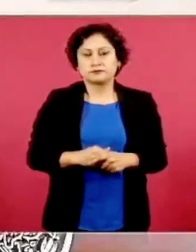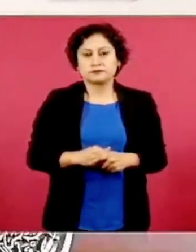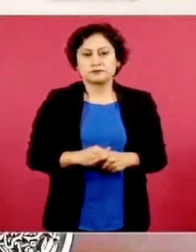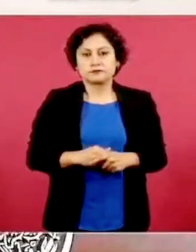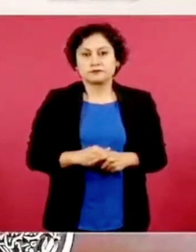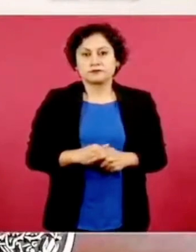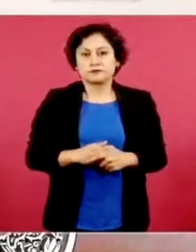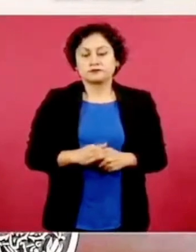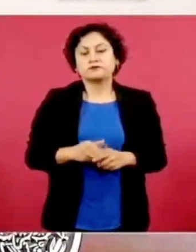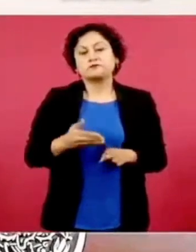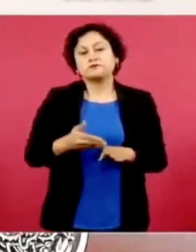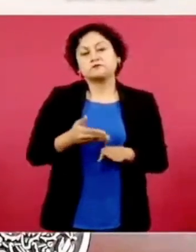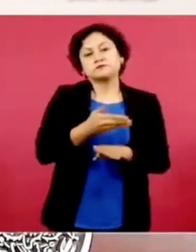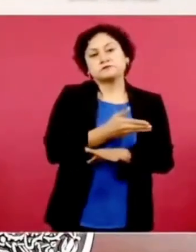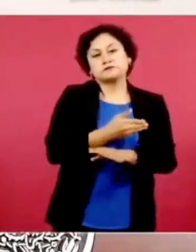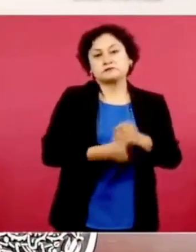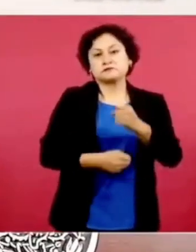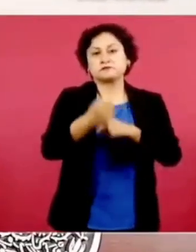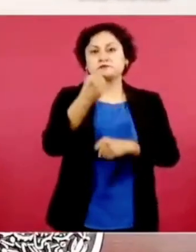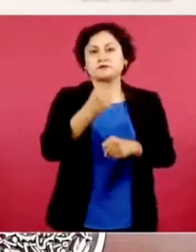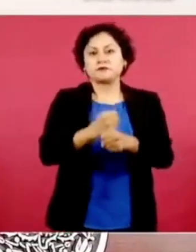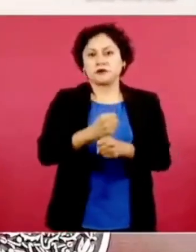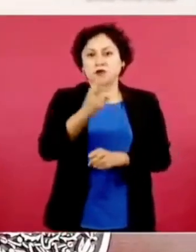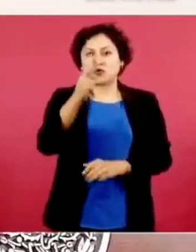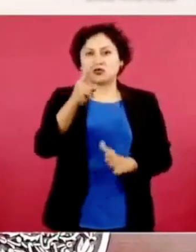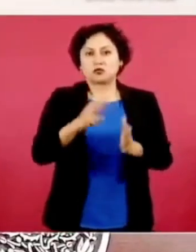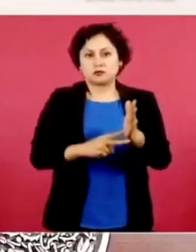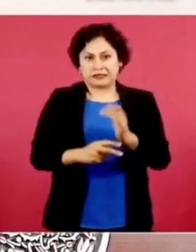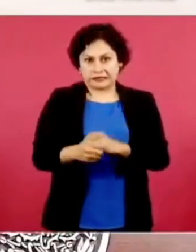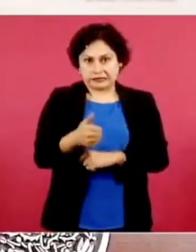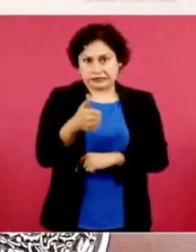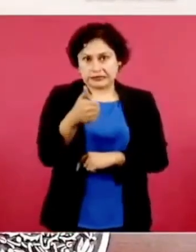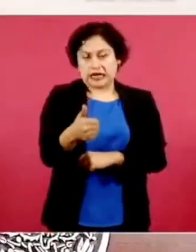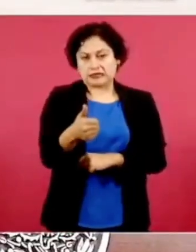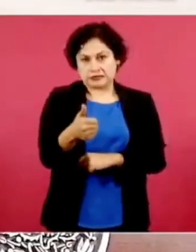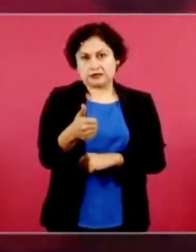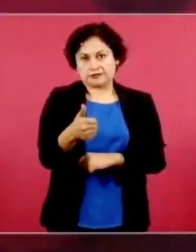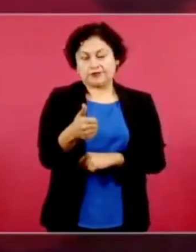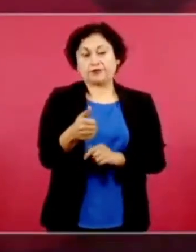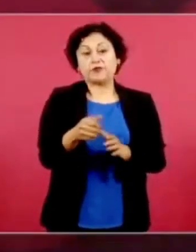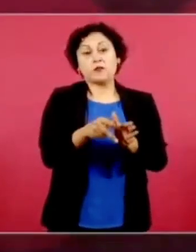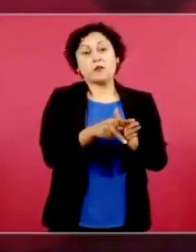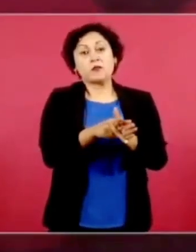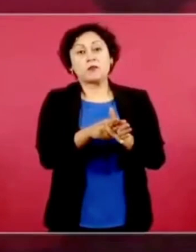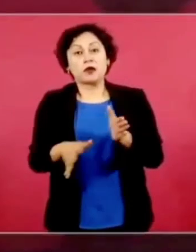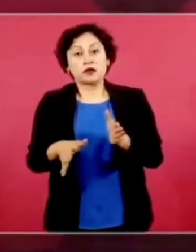Cuando el 2006 se portó muy mal el Universal,